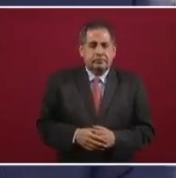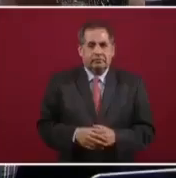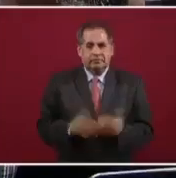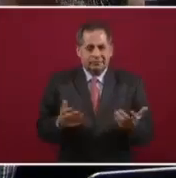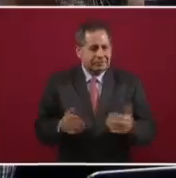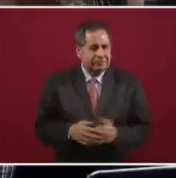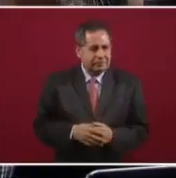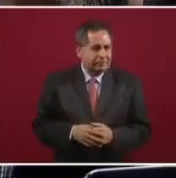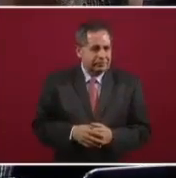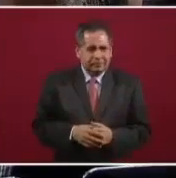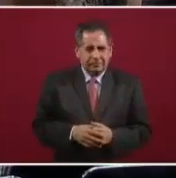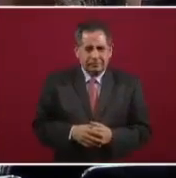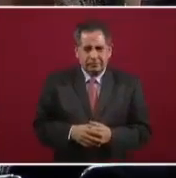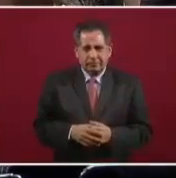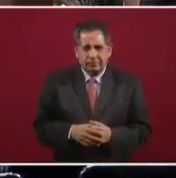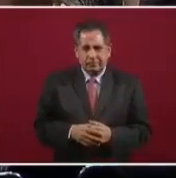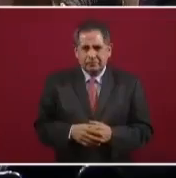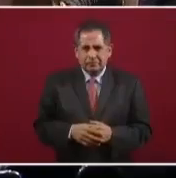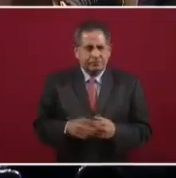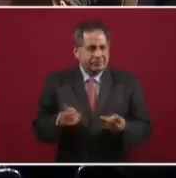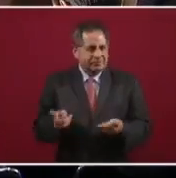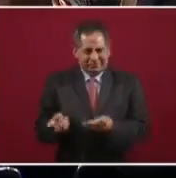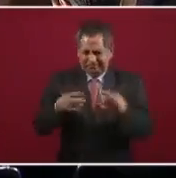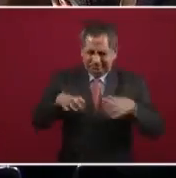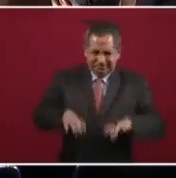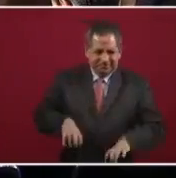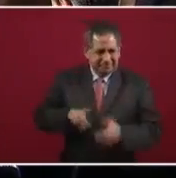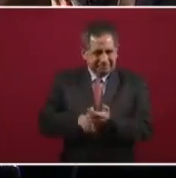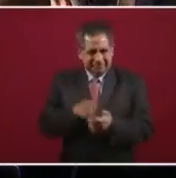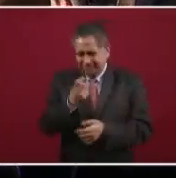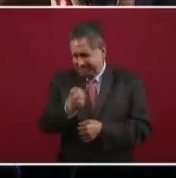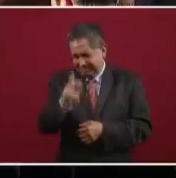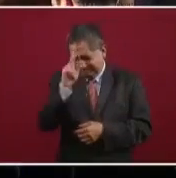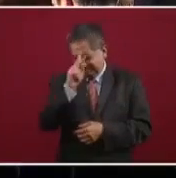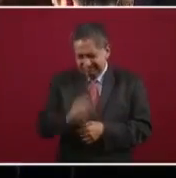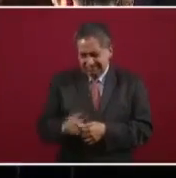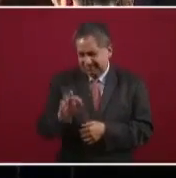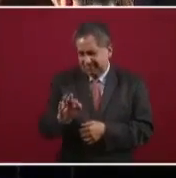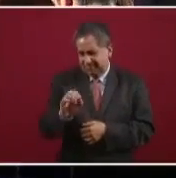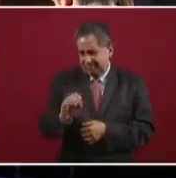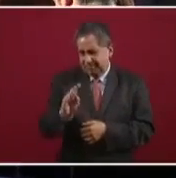¿Puede haber un atraco más grande que ese?